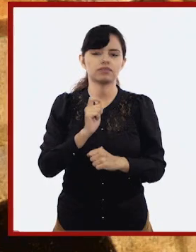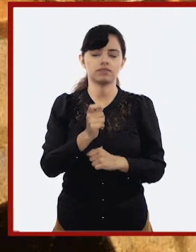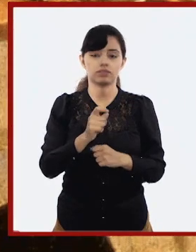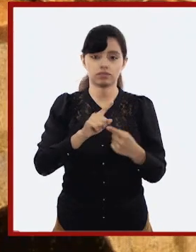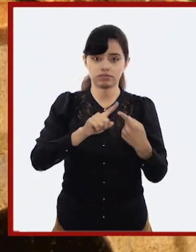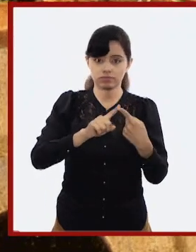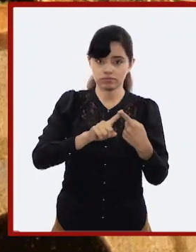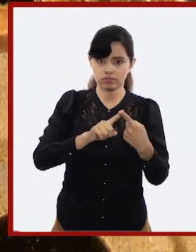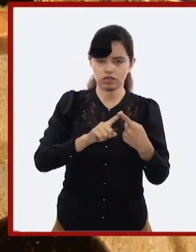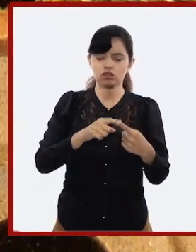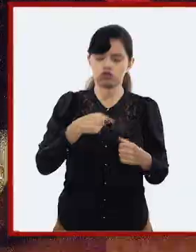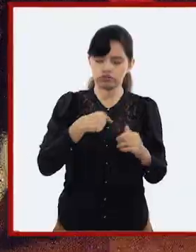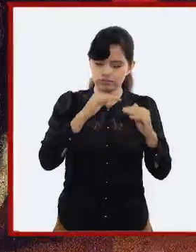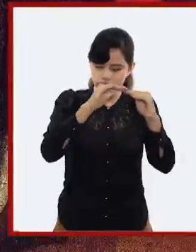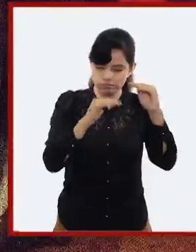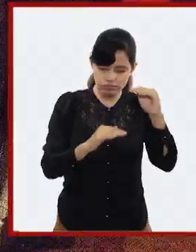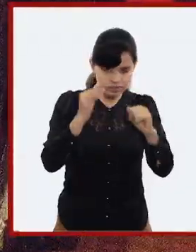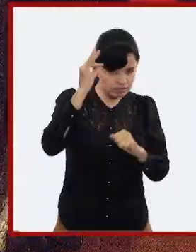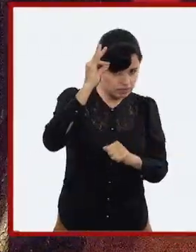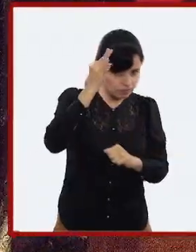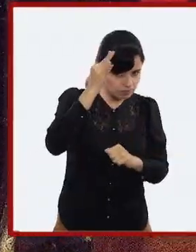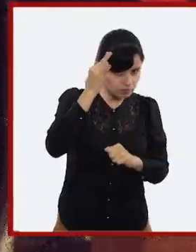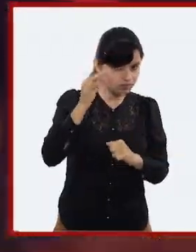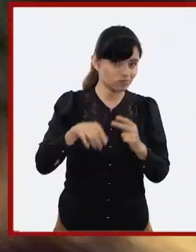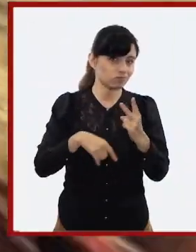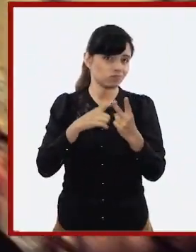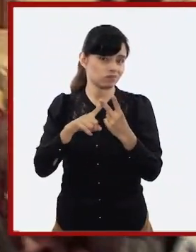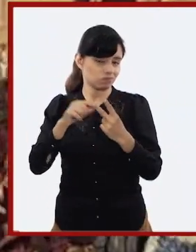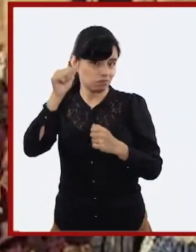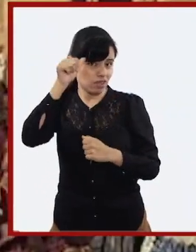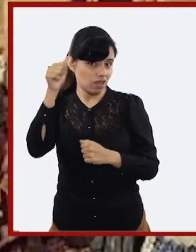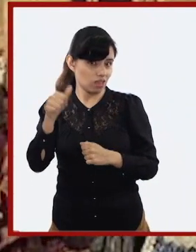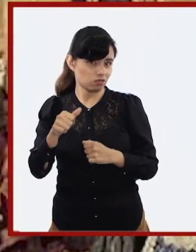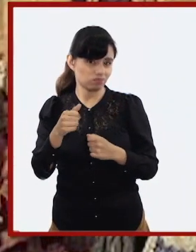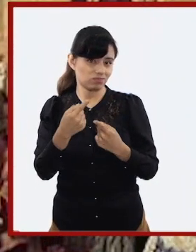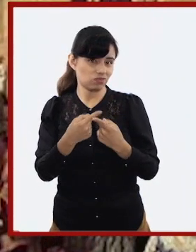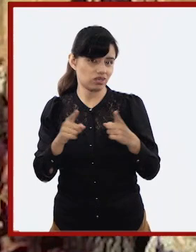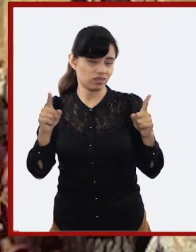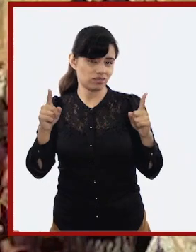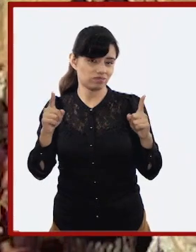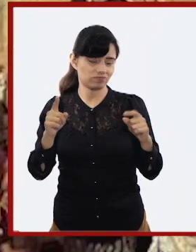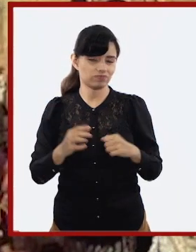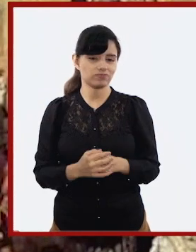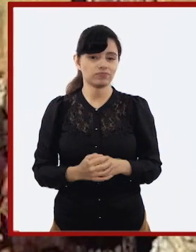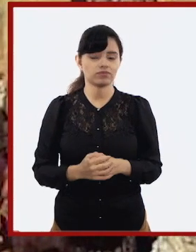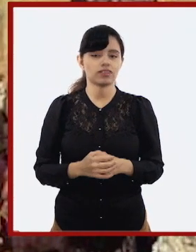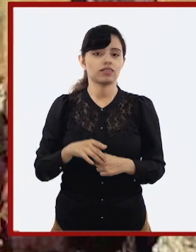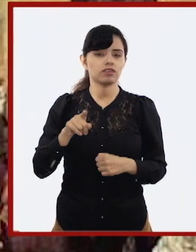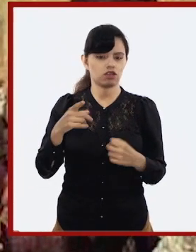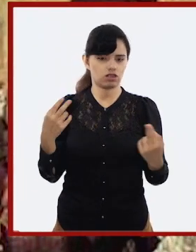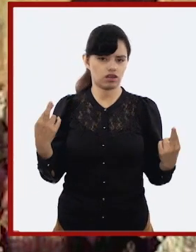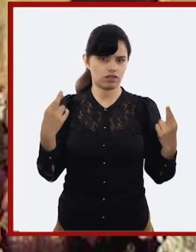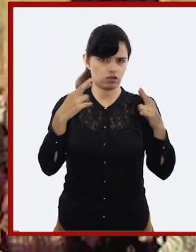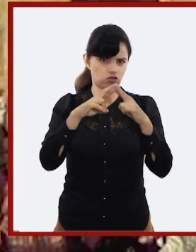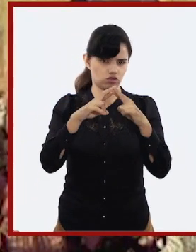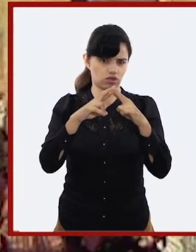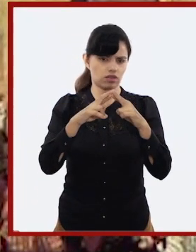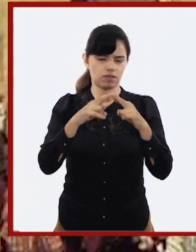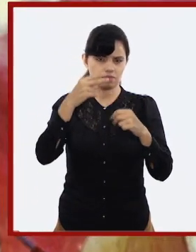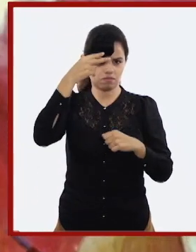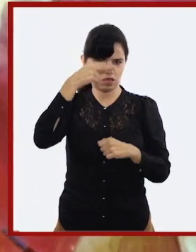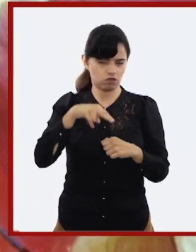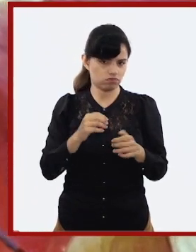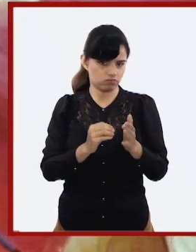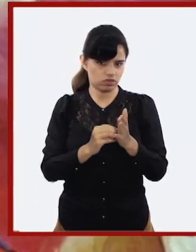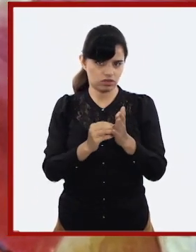fluctuar entre la abnegación o el pecado. El principio de intolerancia religiosa imperó en México desde